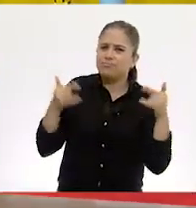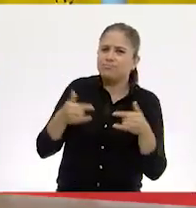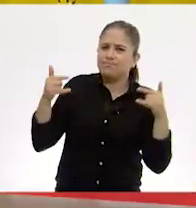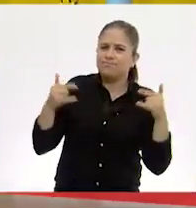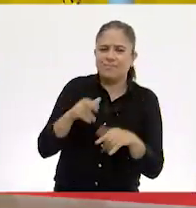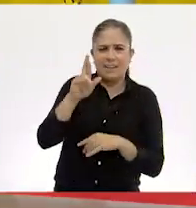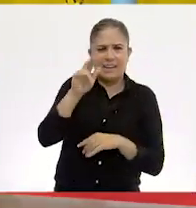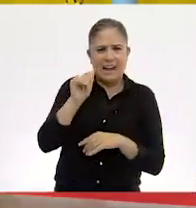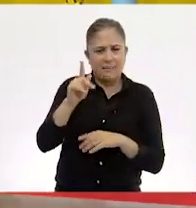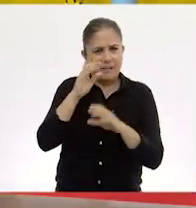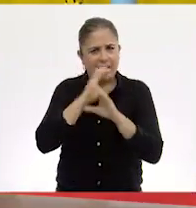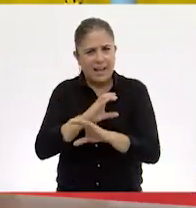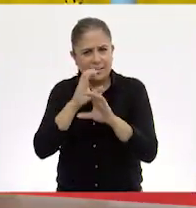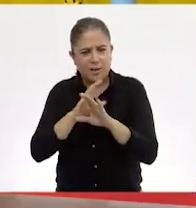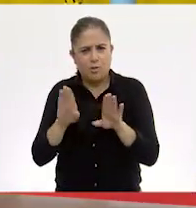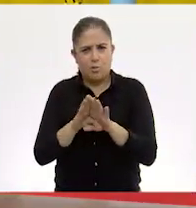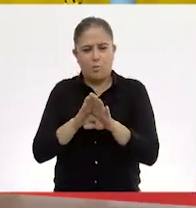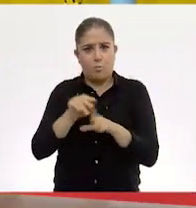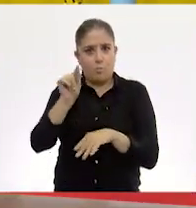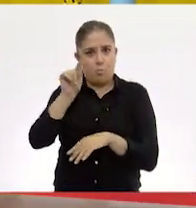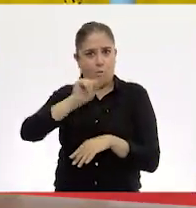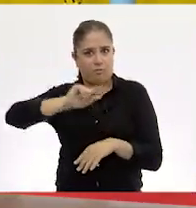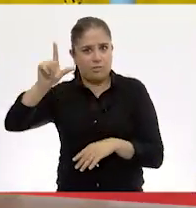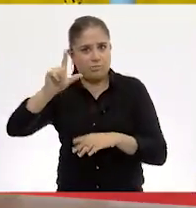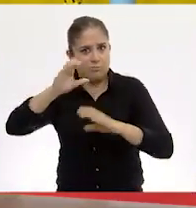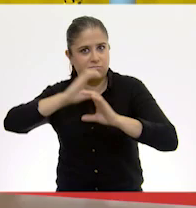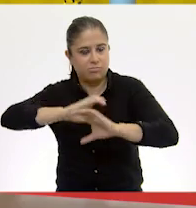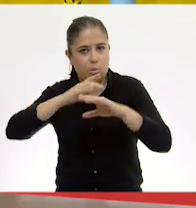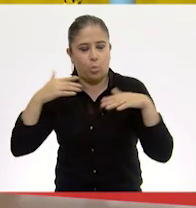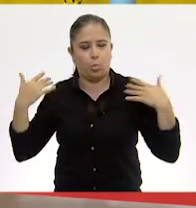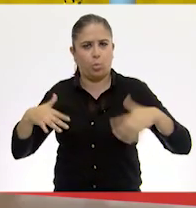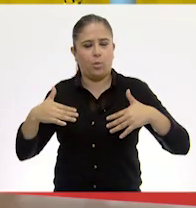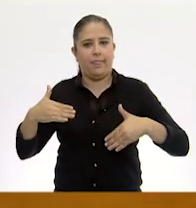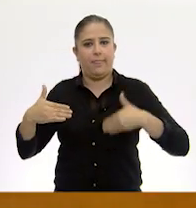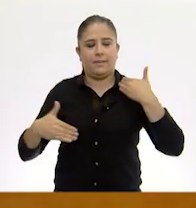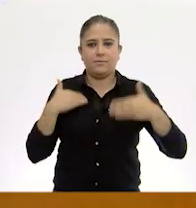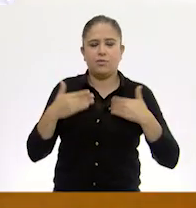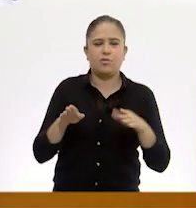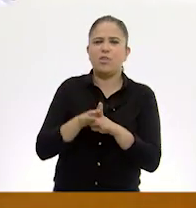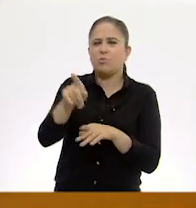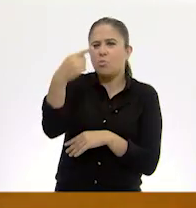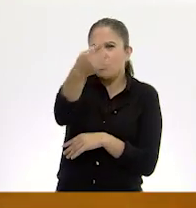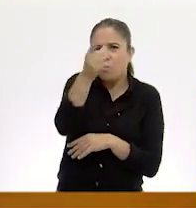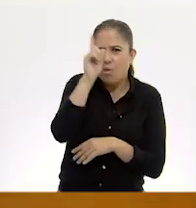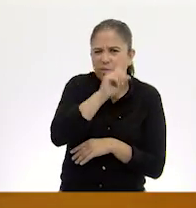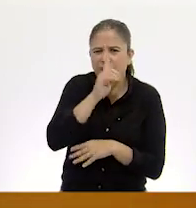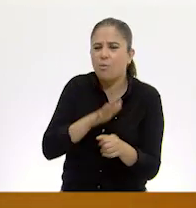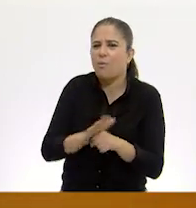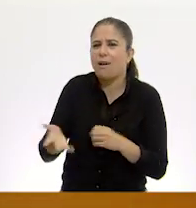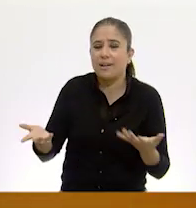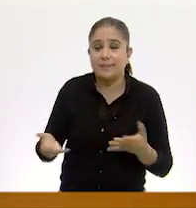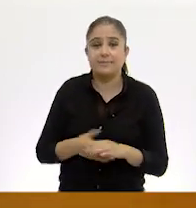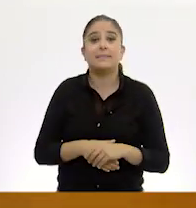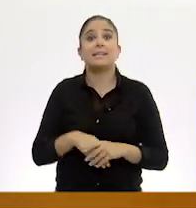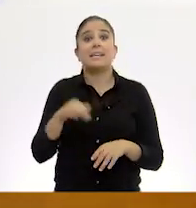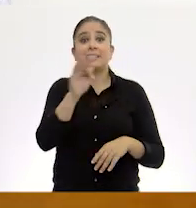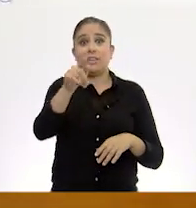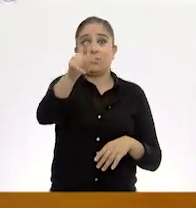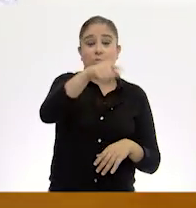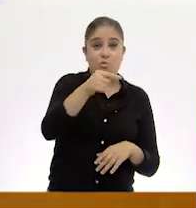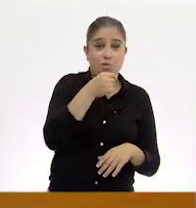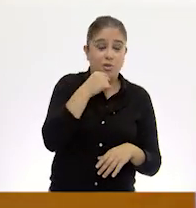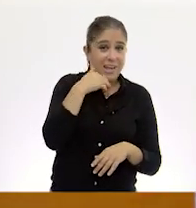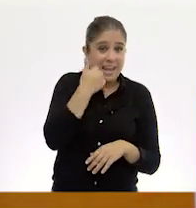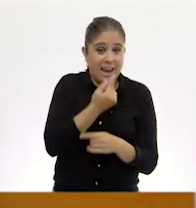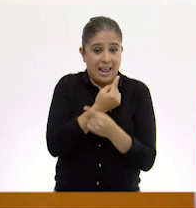como desempeñarse profesionalmente o poder disfrutarlo? Bueno, pues yo creo que si quieren dedicarse profesionalmente, lo primero